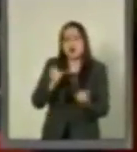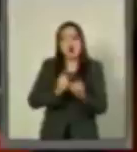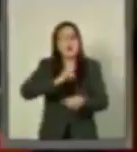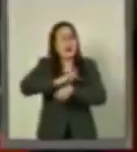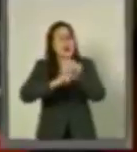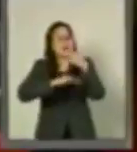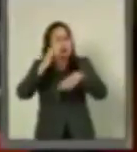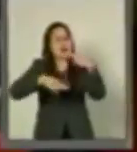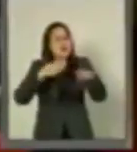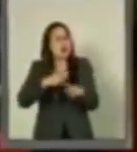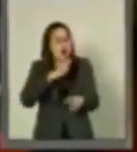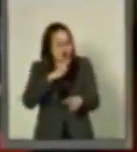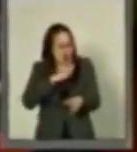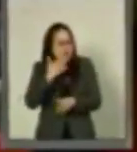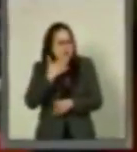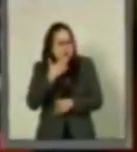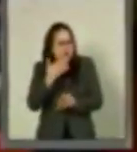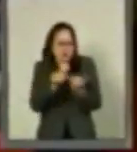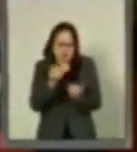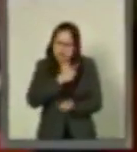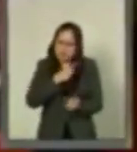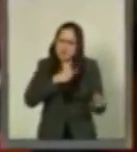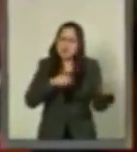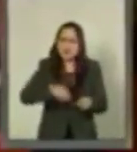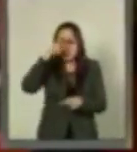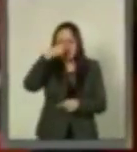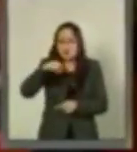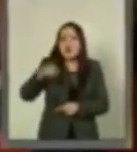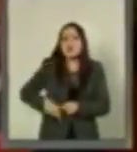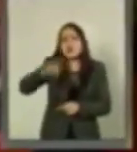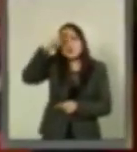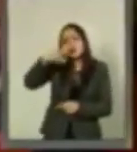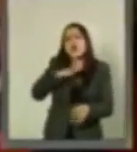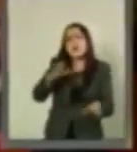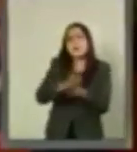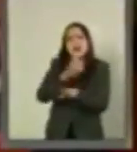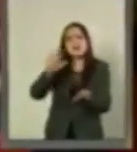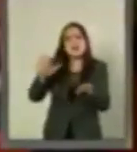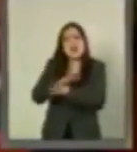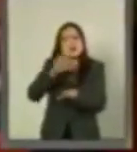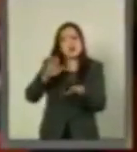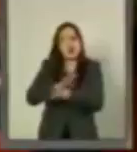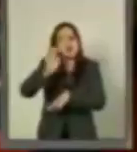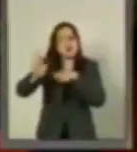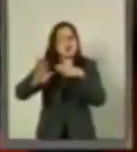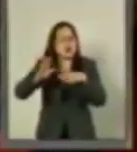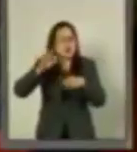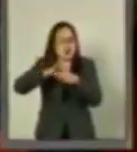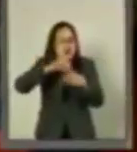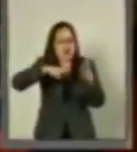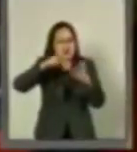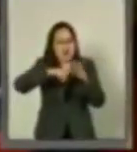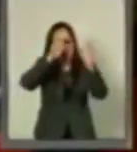fortalecerlas. Ha habido modificaciones, creo que es el país que más modificaciones electorales ha tenido en el mundo.